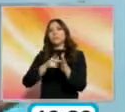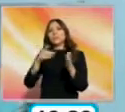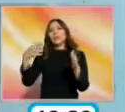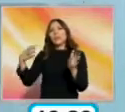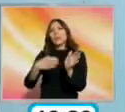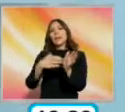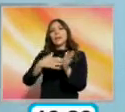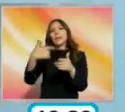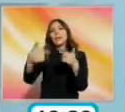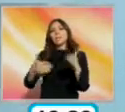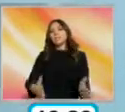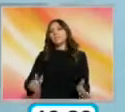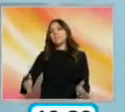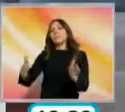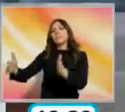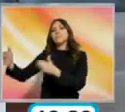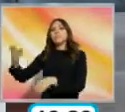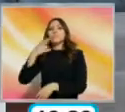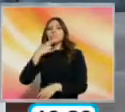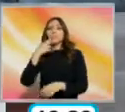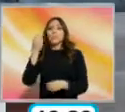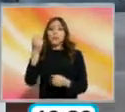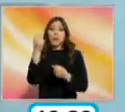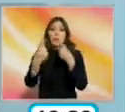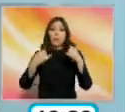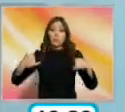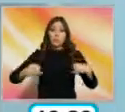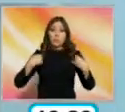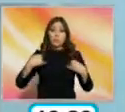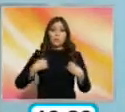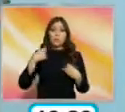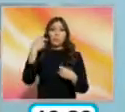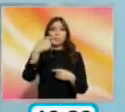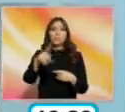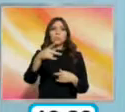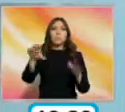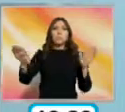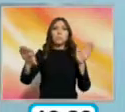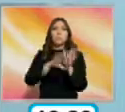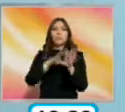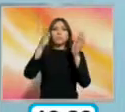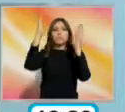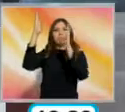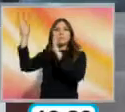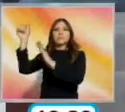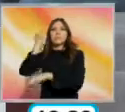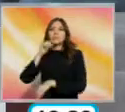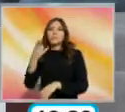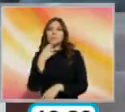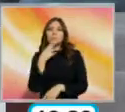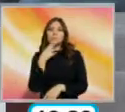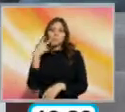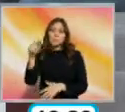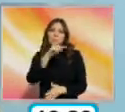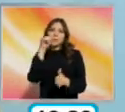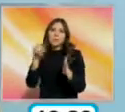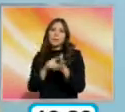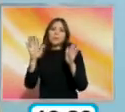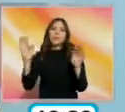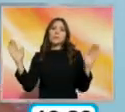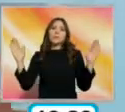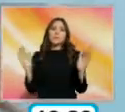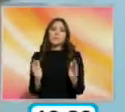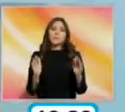de leche me estorban? Hay jóvenes a los que ese era prácticamente las paredes de nuestro cuarto, ¿no? Y el espacio que quedaba muy